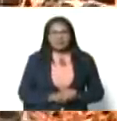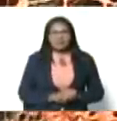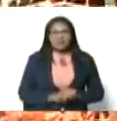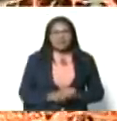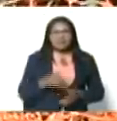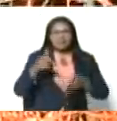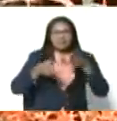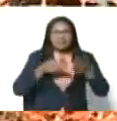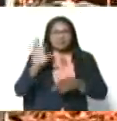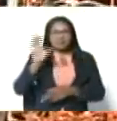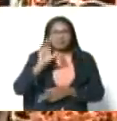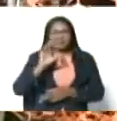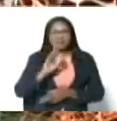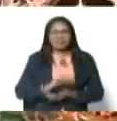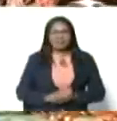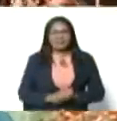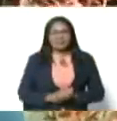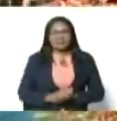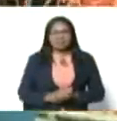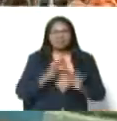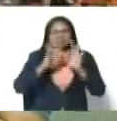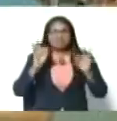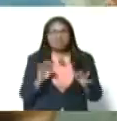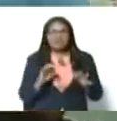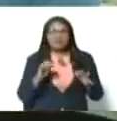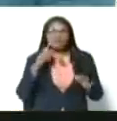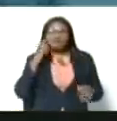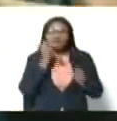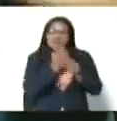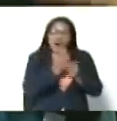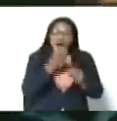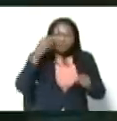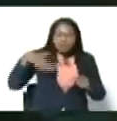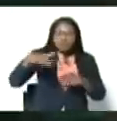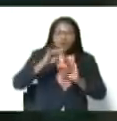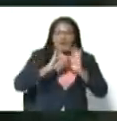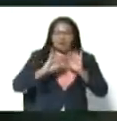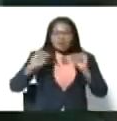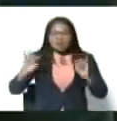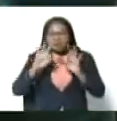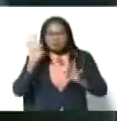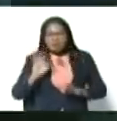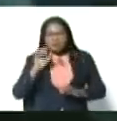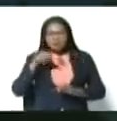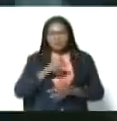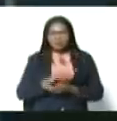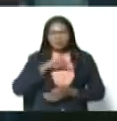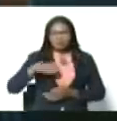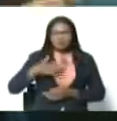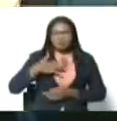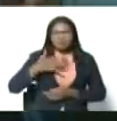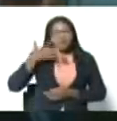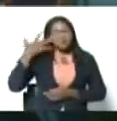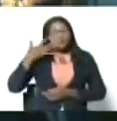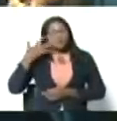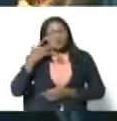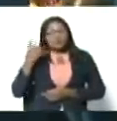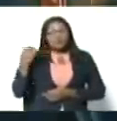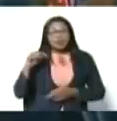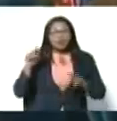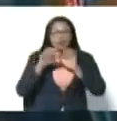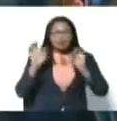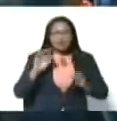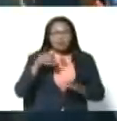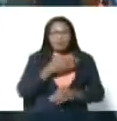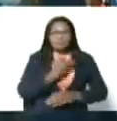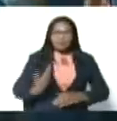de Caracas. Siempre, pues, usted trabajando para el pueblo como tiene que ser. Nos sentimos orgullosos de contar con usted,